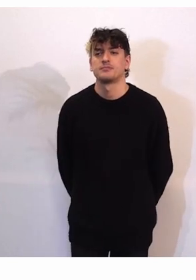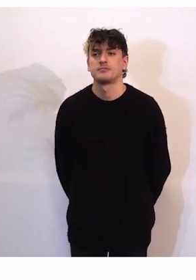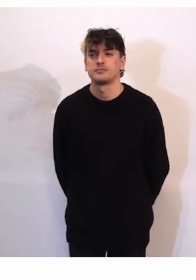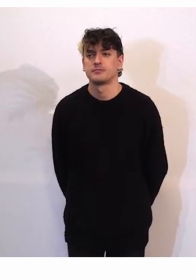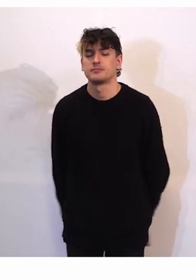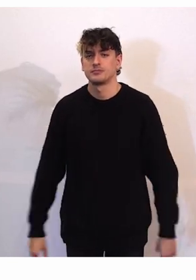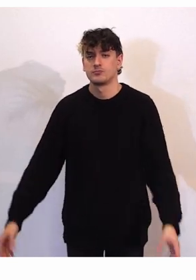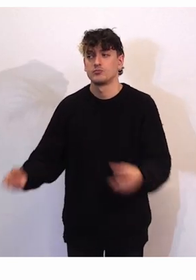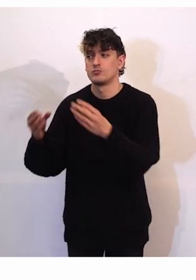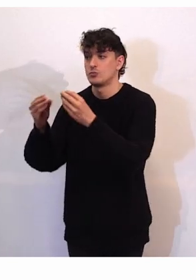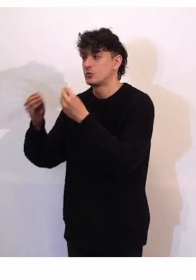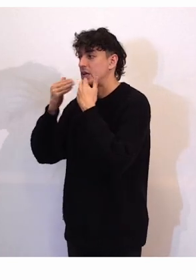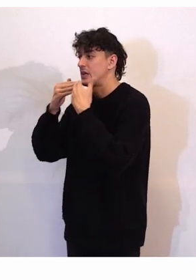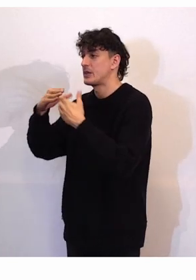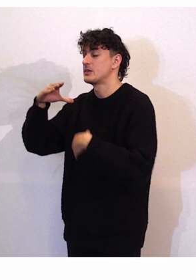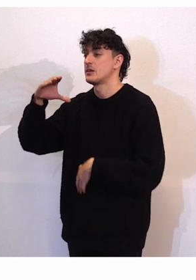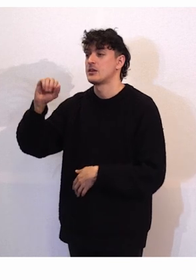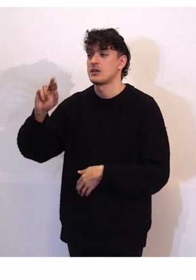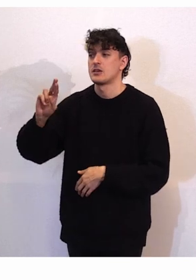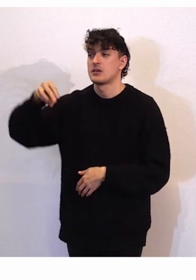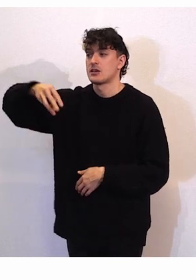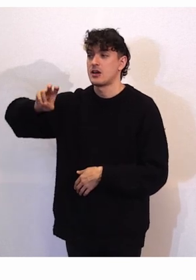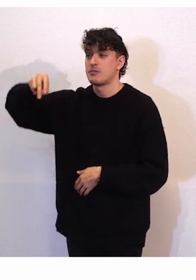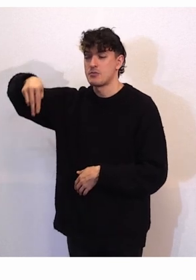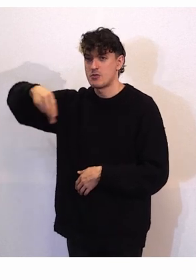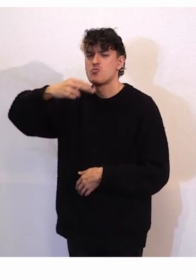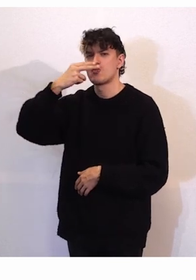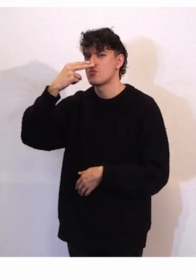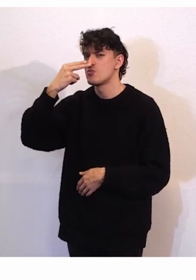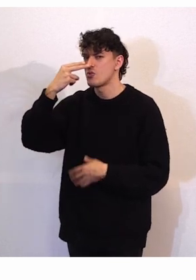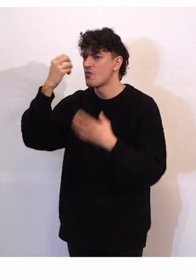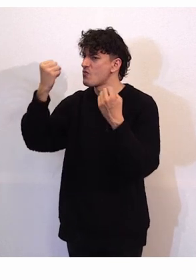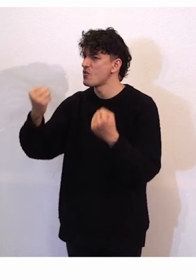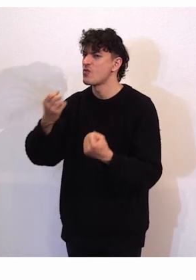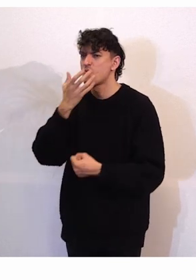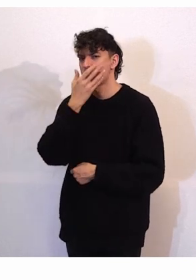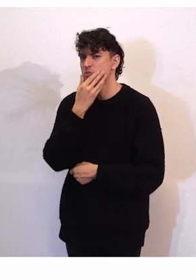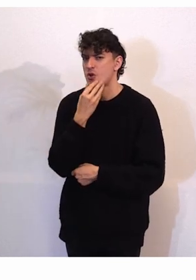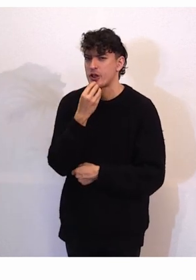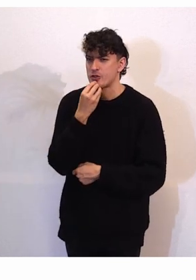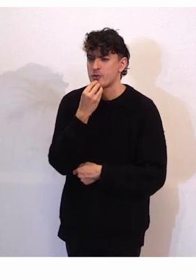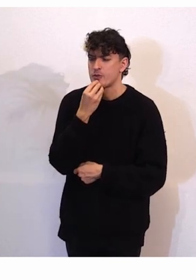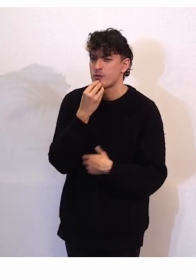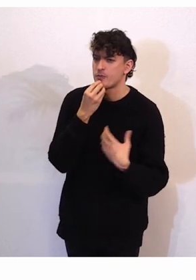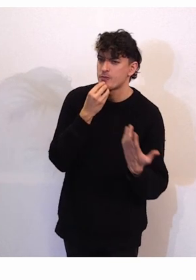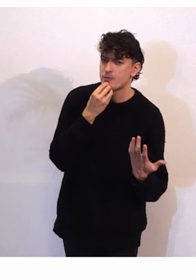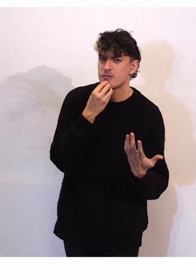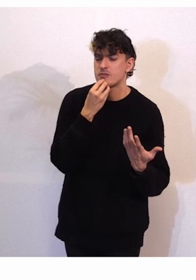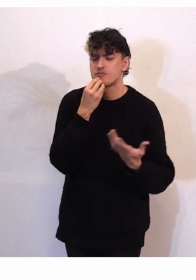Muchas gracias, Carmen. Es interesante, es bonito es que